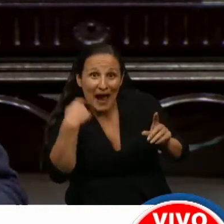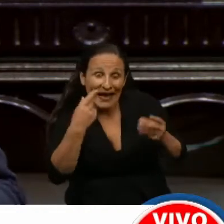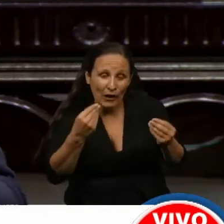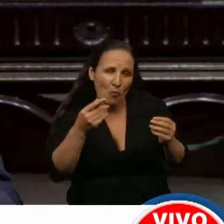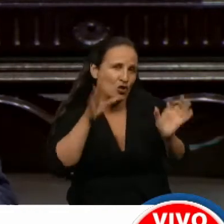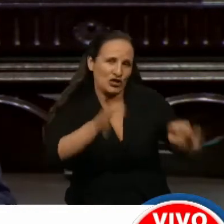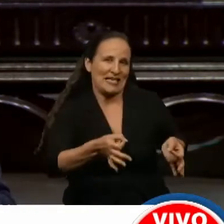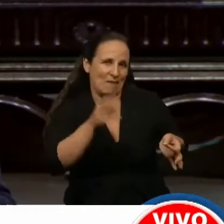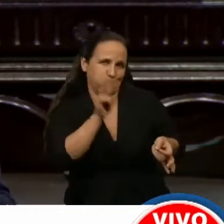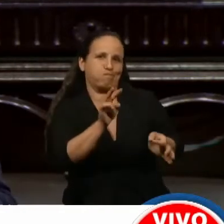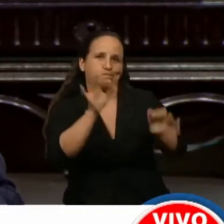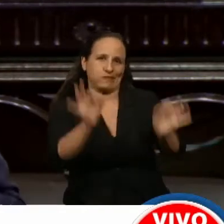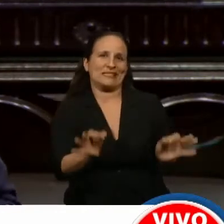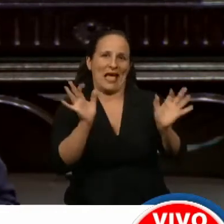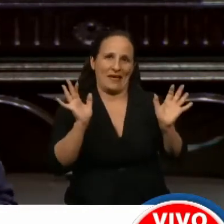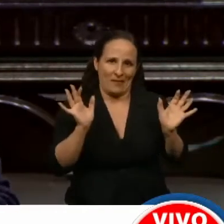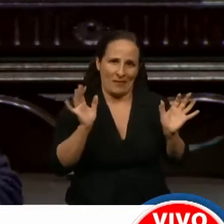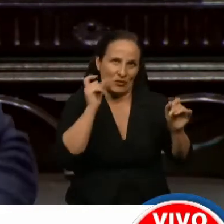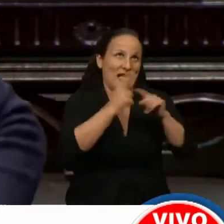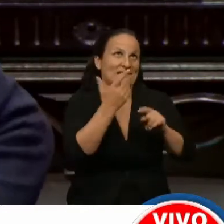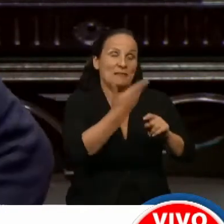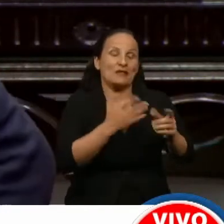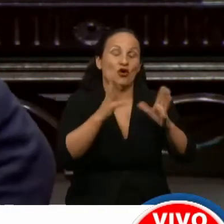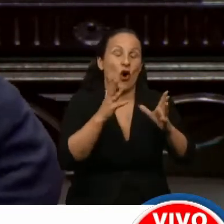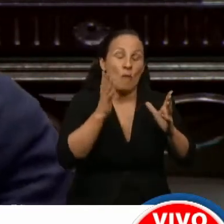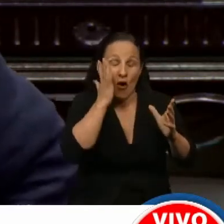el expresidente. Entonces,